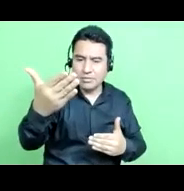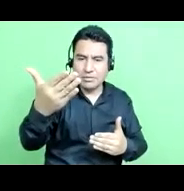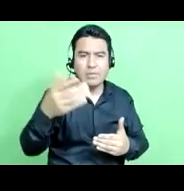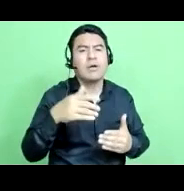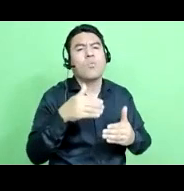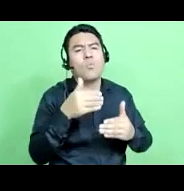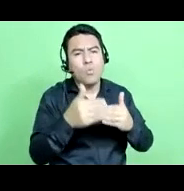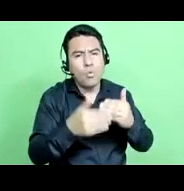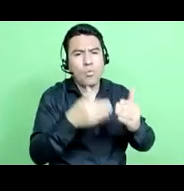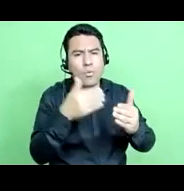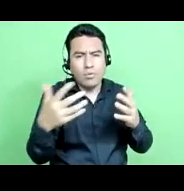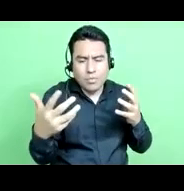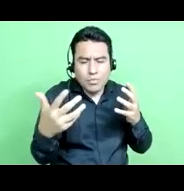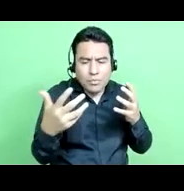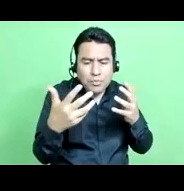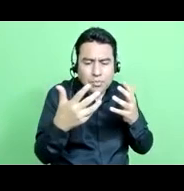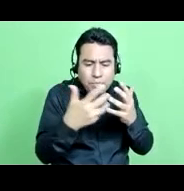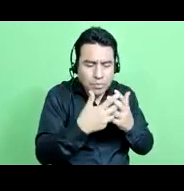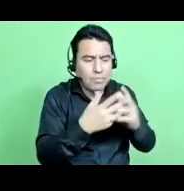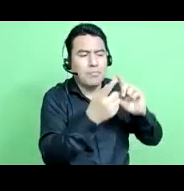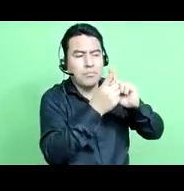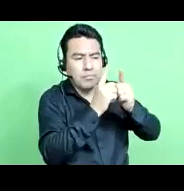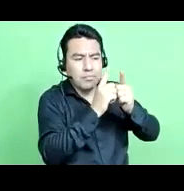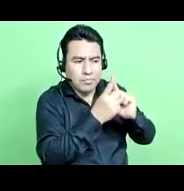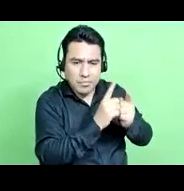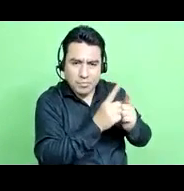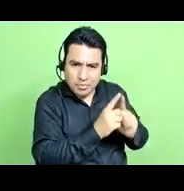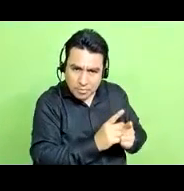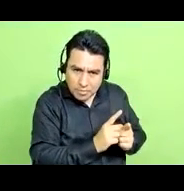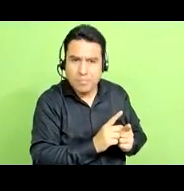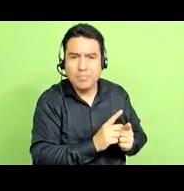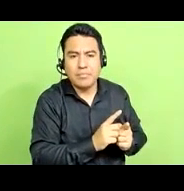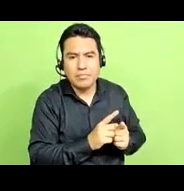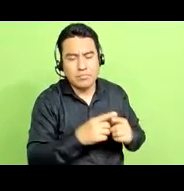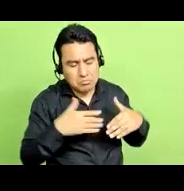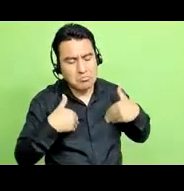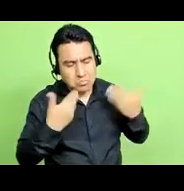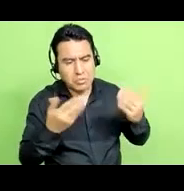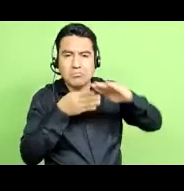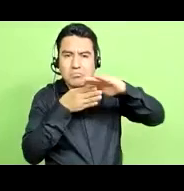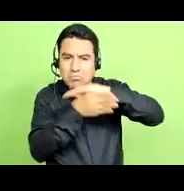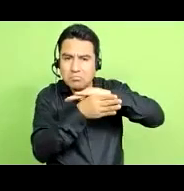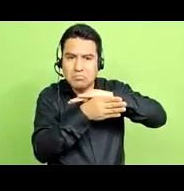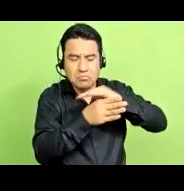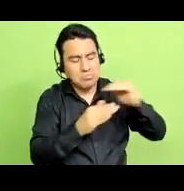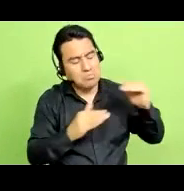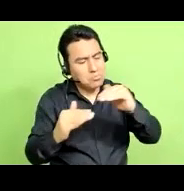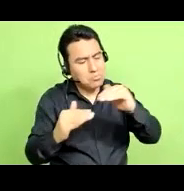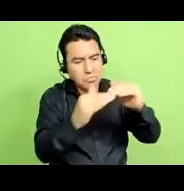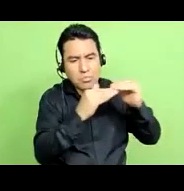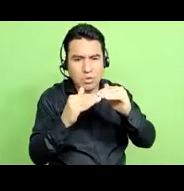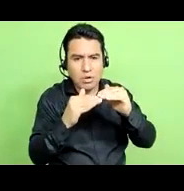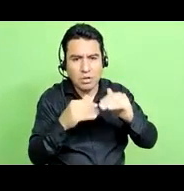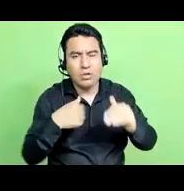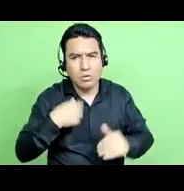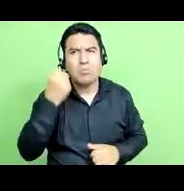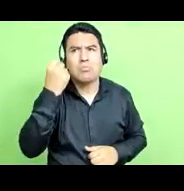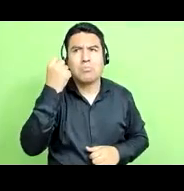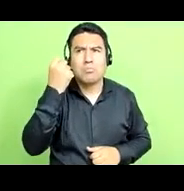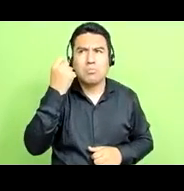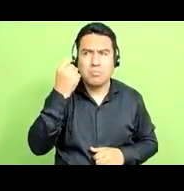a tener que realizar estas adecuaciones que te limitan la que serían muy bajas tengo entendido que